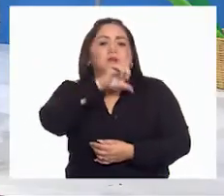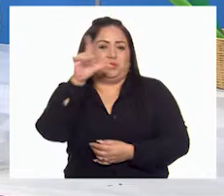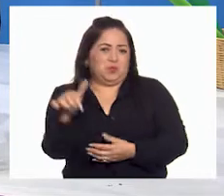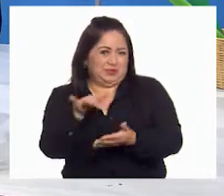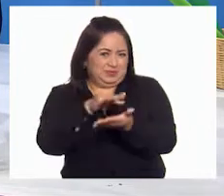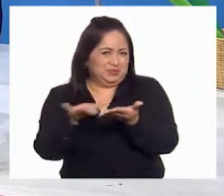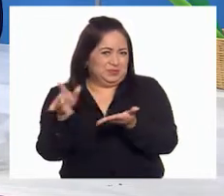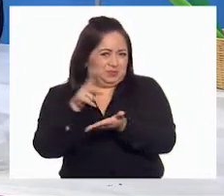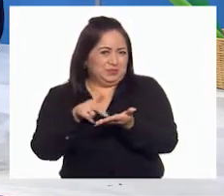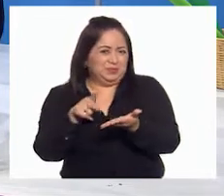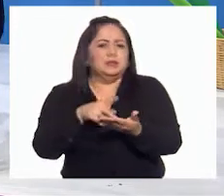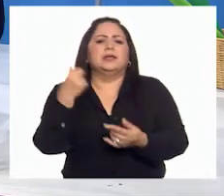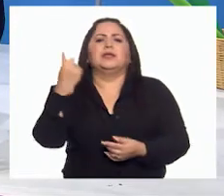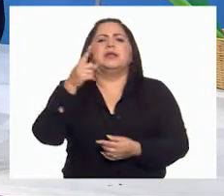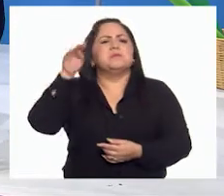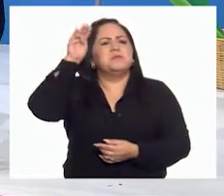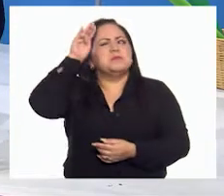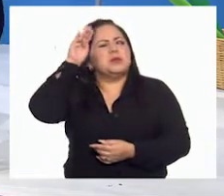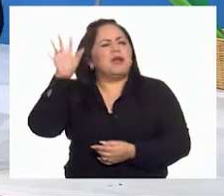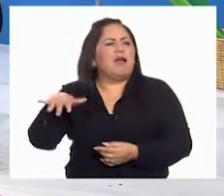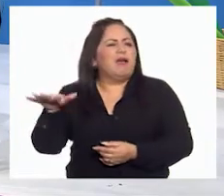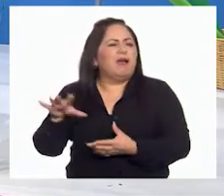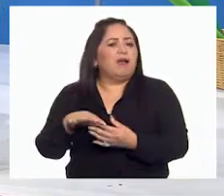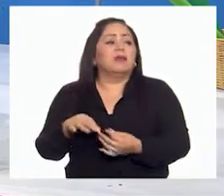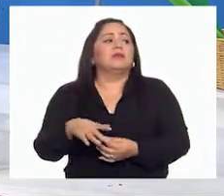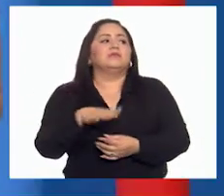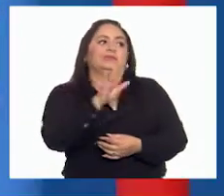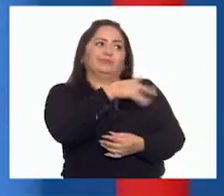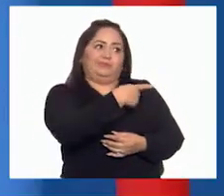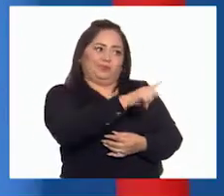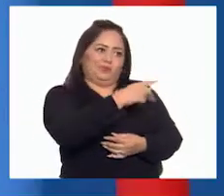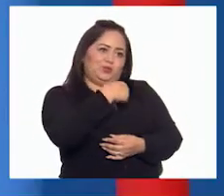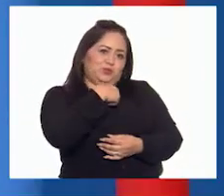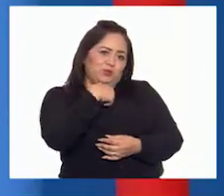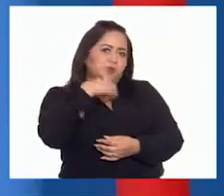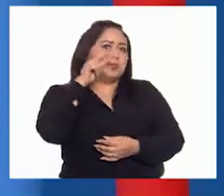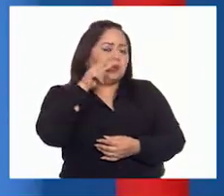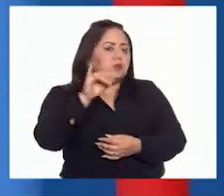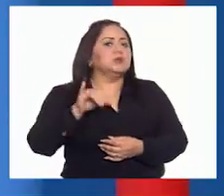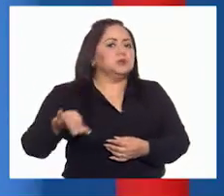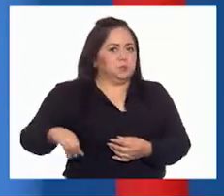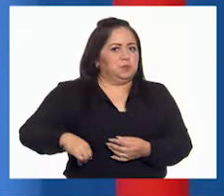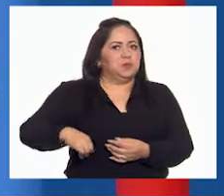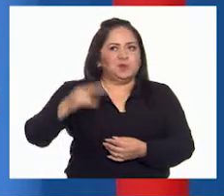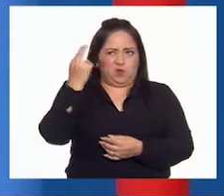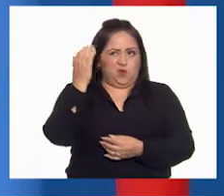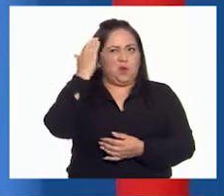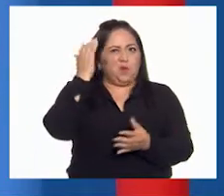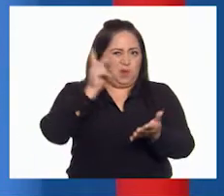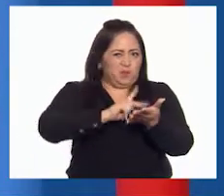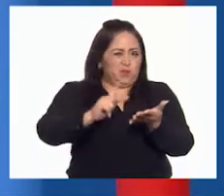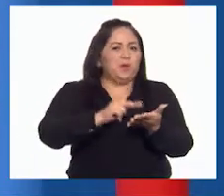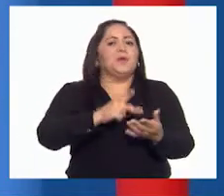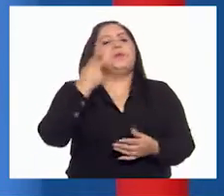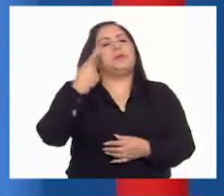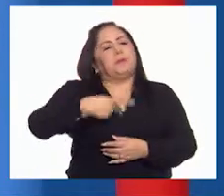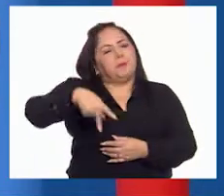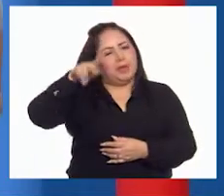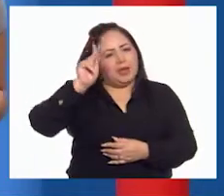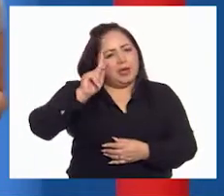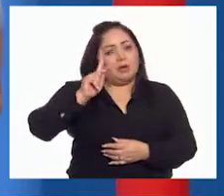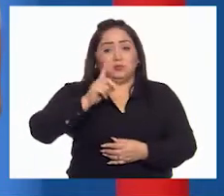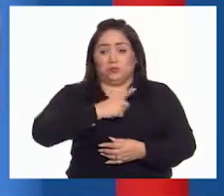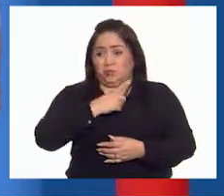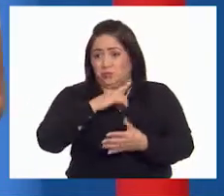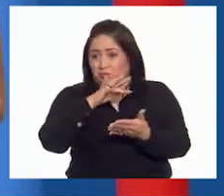leer el poema, ¿qué piensas sobre él? Pues, Gaby, que es muy interesante conocer el poema, pero creo que con